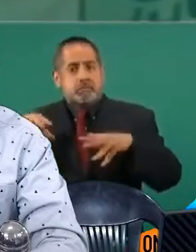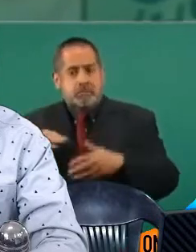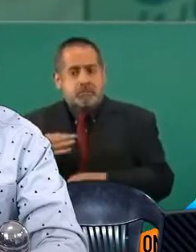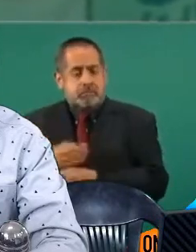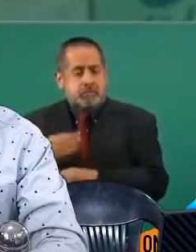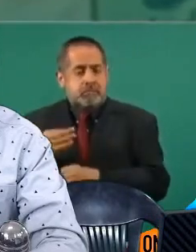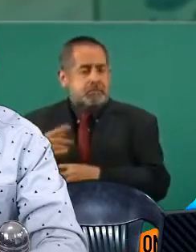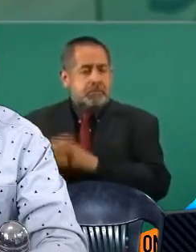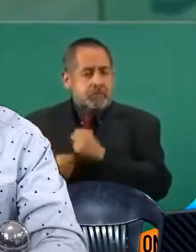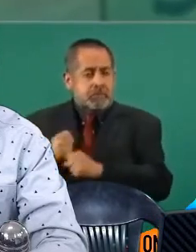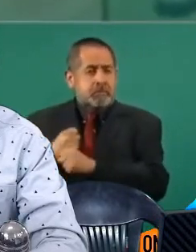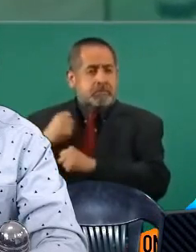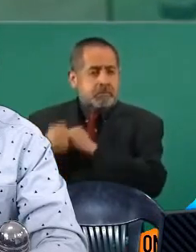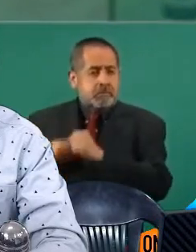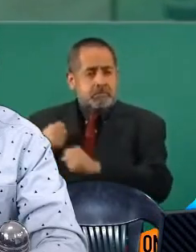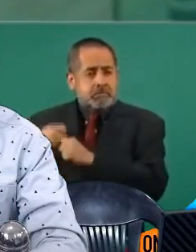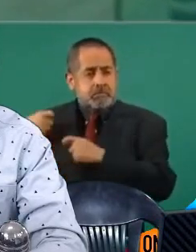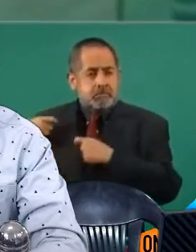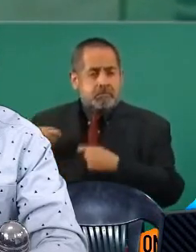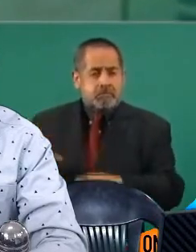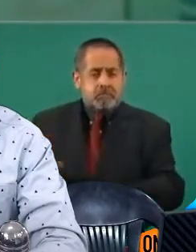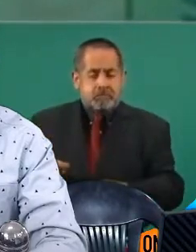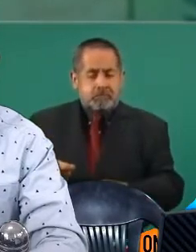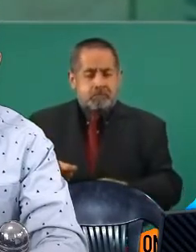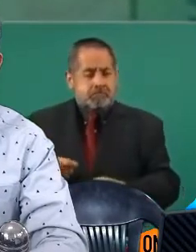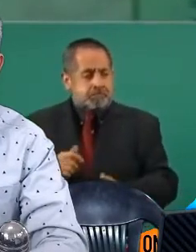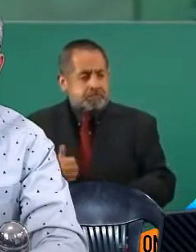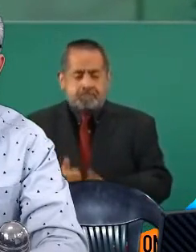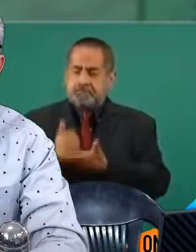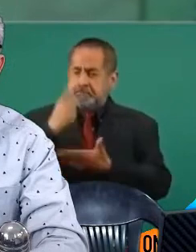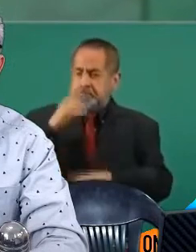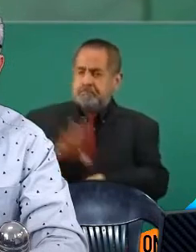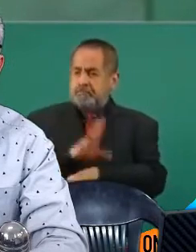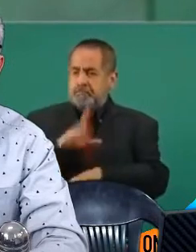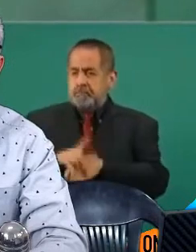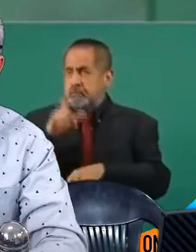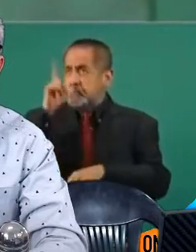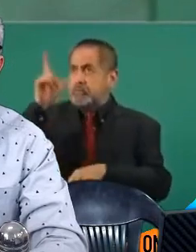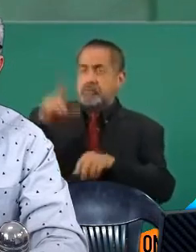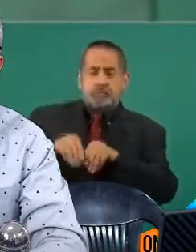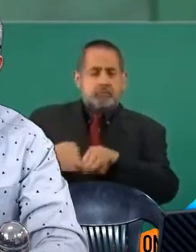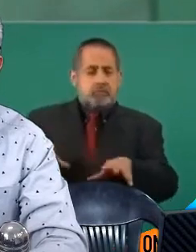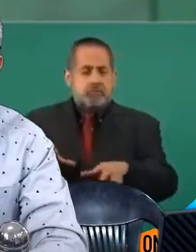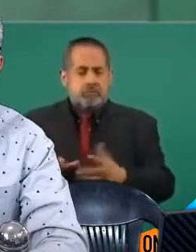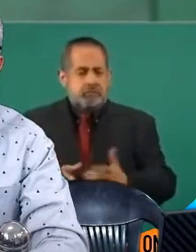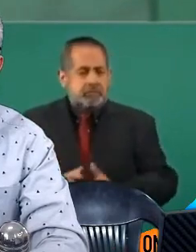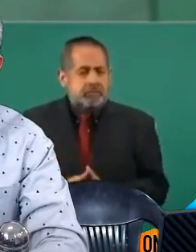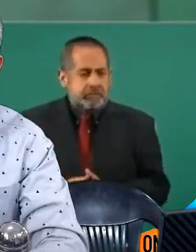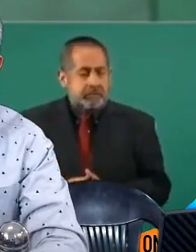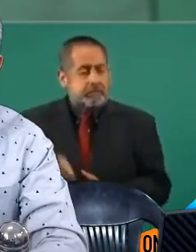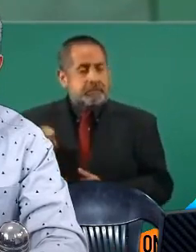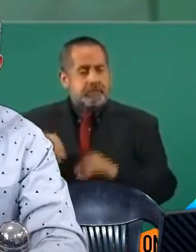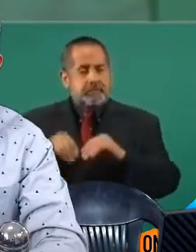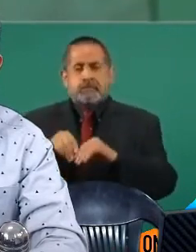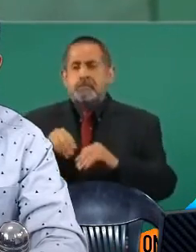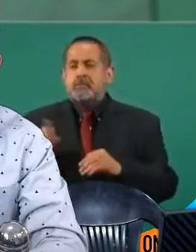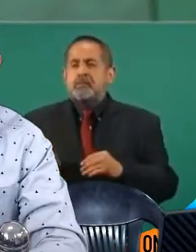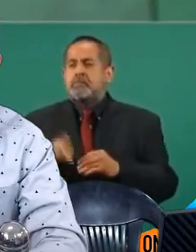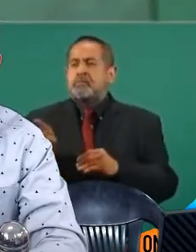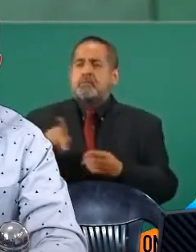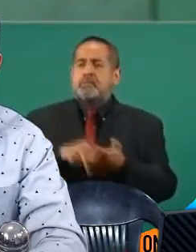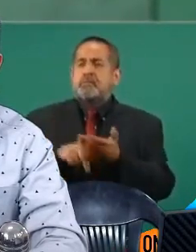desde hace años que tengamos energía eléctrica, la que electrificó todos los pueblos de